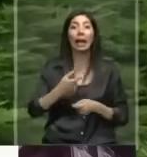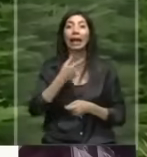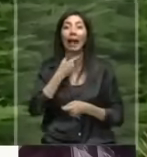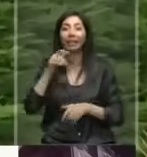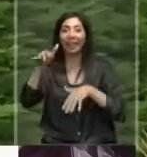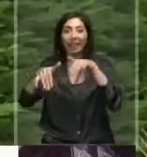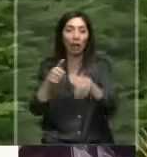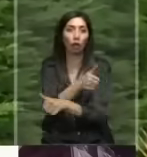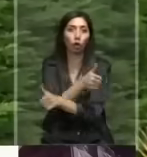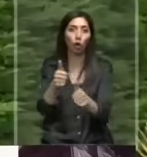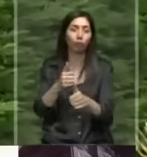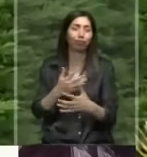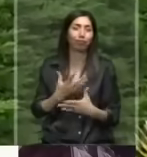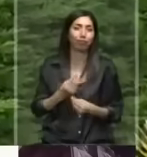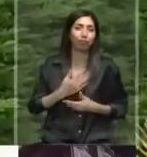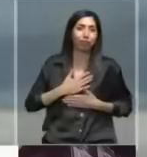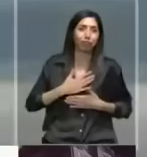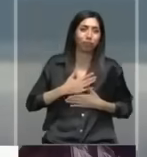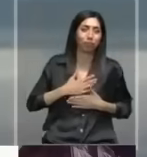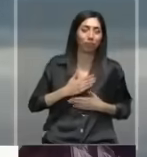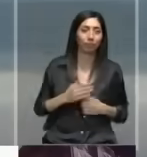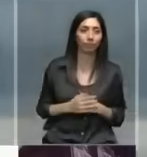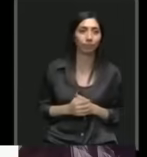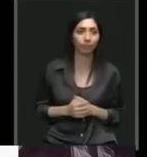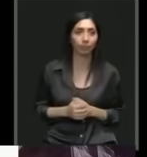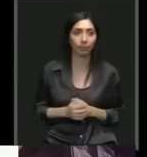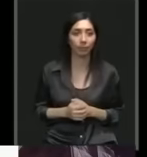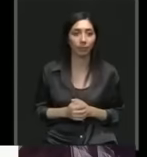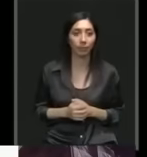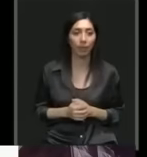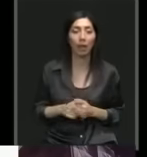Lideran el sector de las tomas de Cartagena.